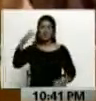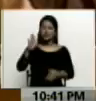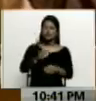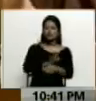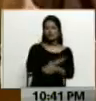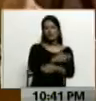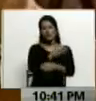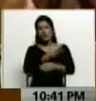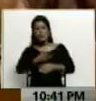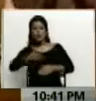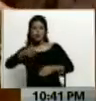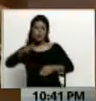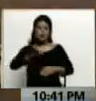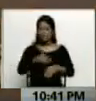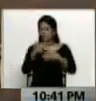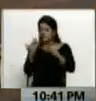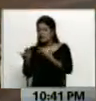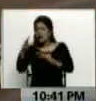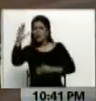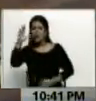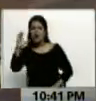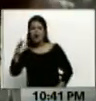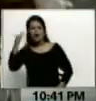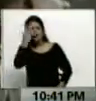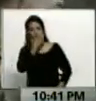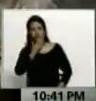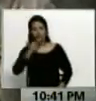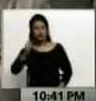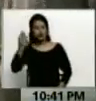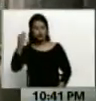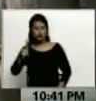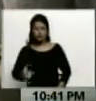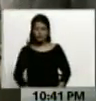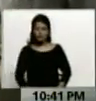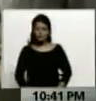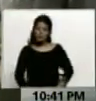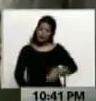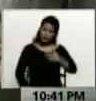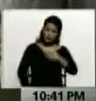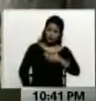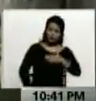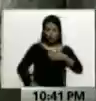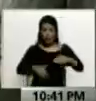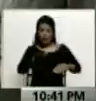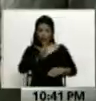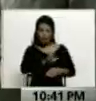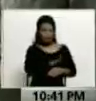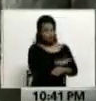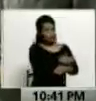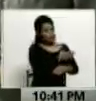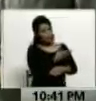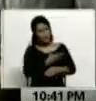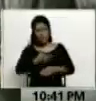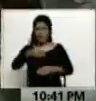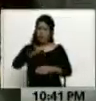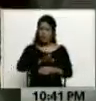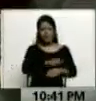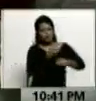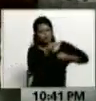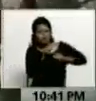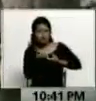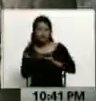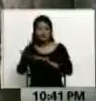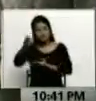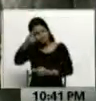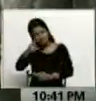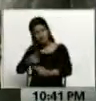fuera bonito y yo le voy a cantar con todo mi corazón este pasaje criollito trae la